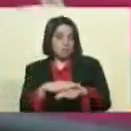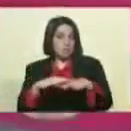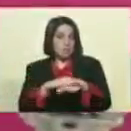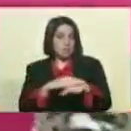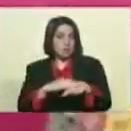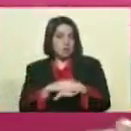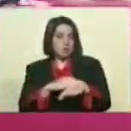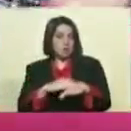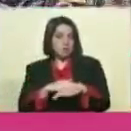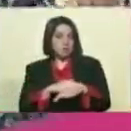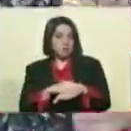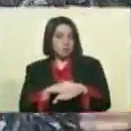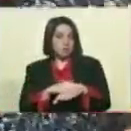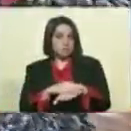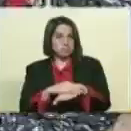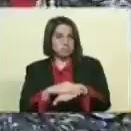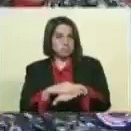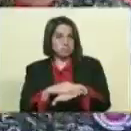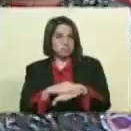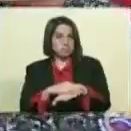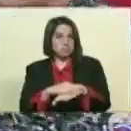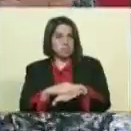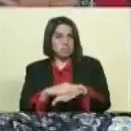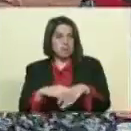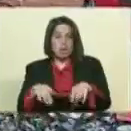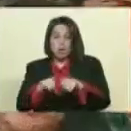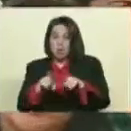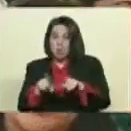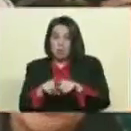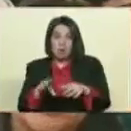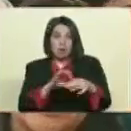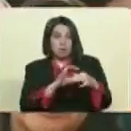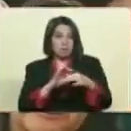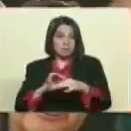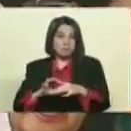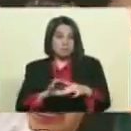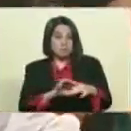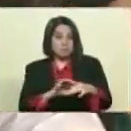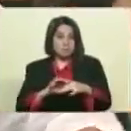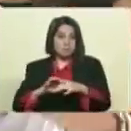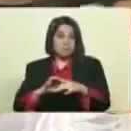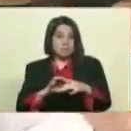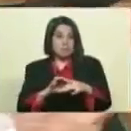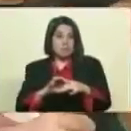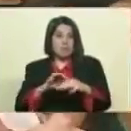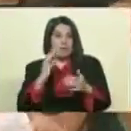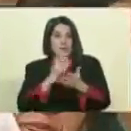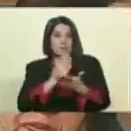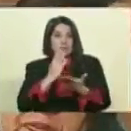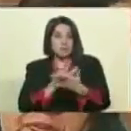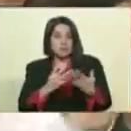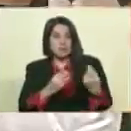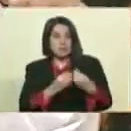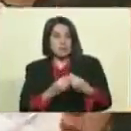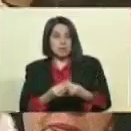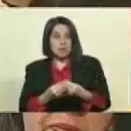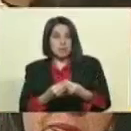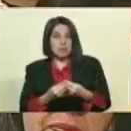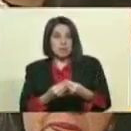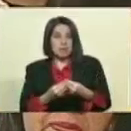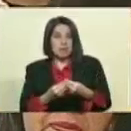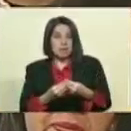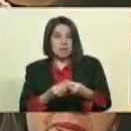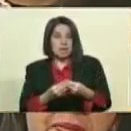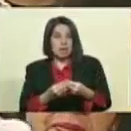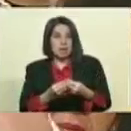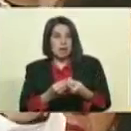Márquez. Sí, igualmente, mi comandante, estamos enlazados con el Ministerio de la Juventud a través del Plan Chamba Juvenil. Ellos nos entregan la